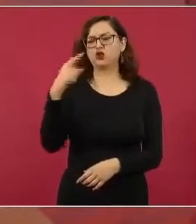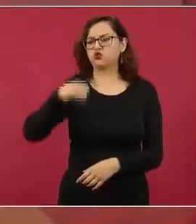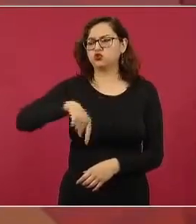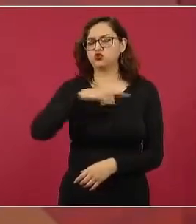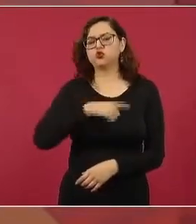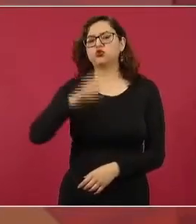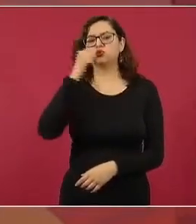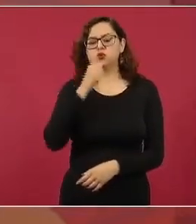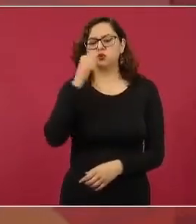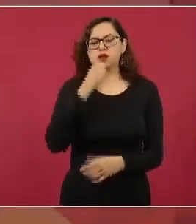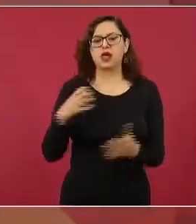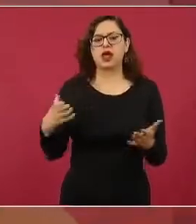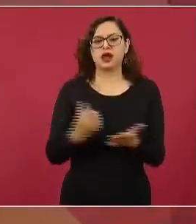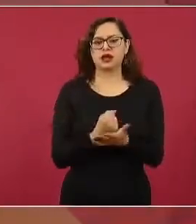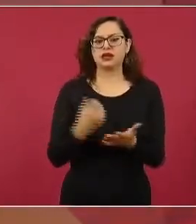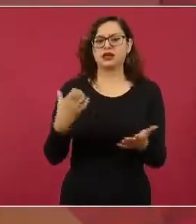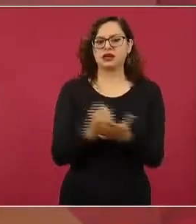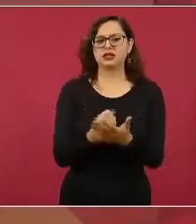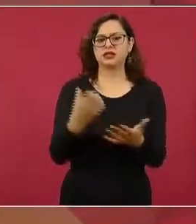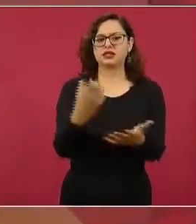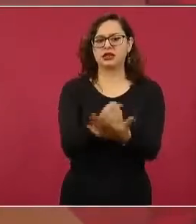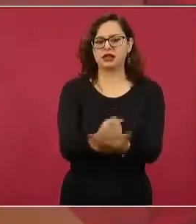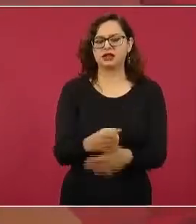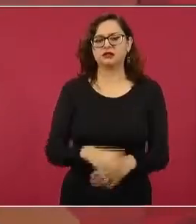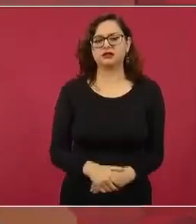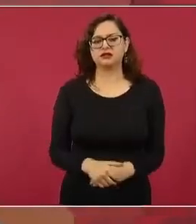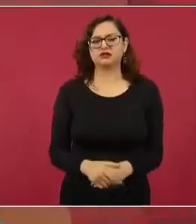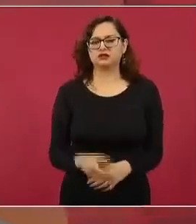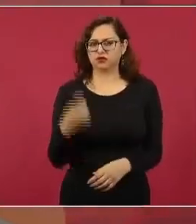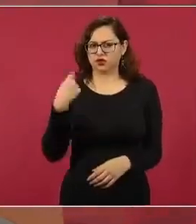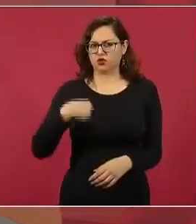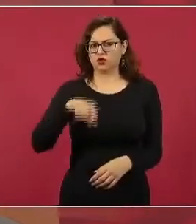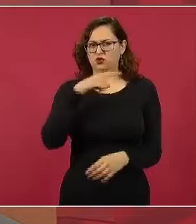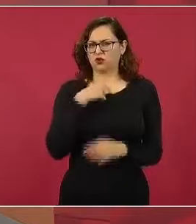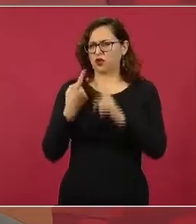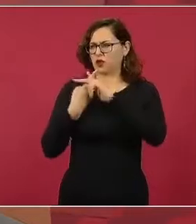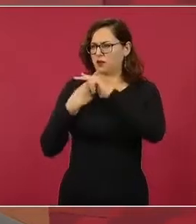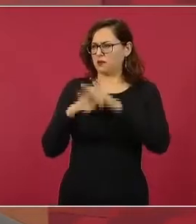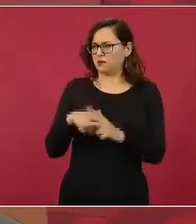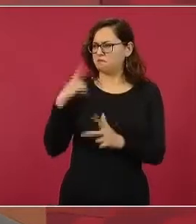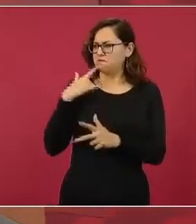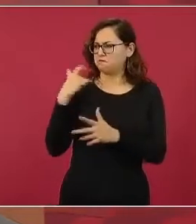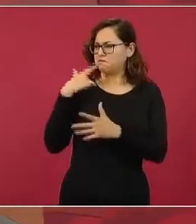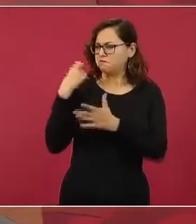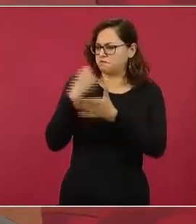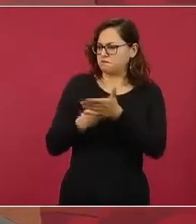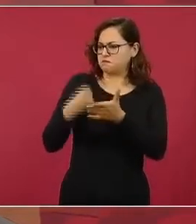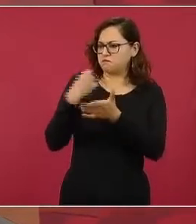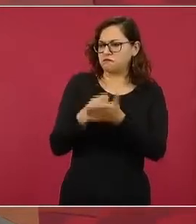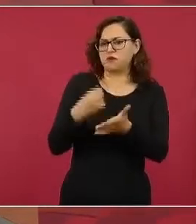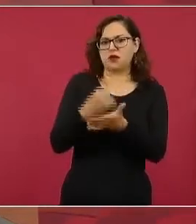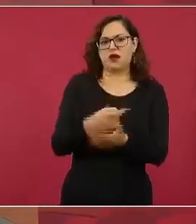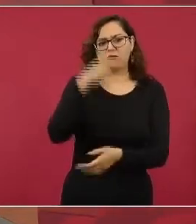no están actuando? Algunos dicen, es que se va a fortalecer